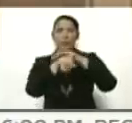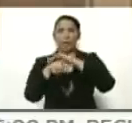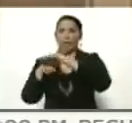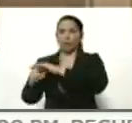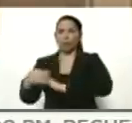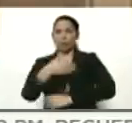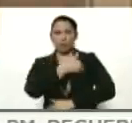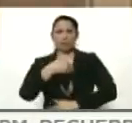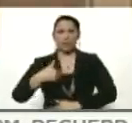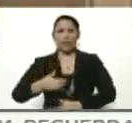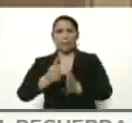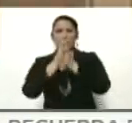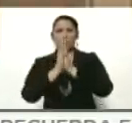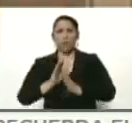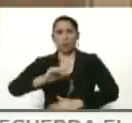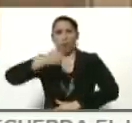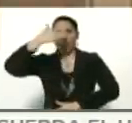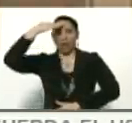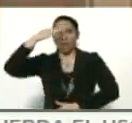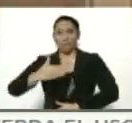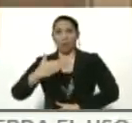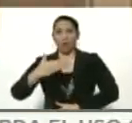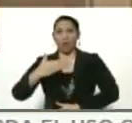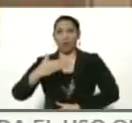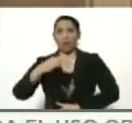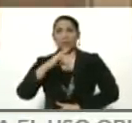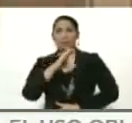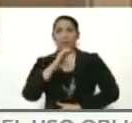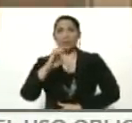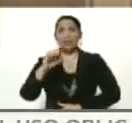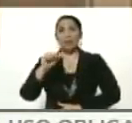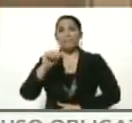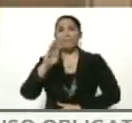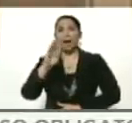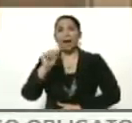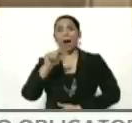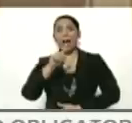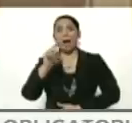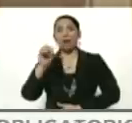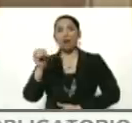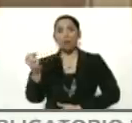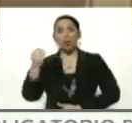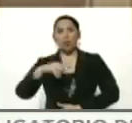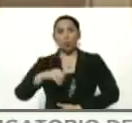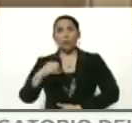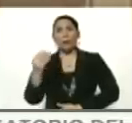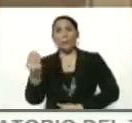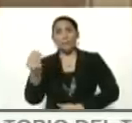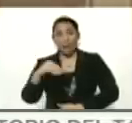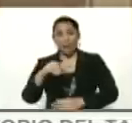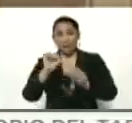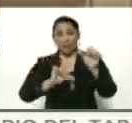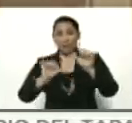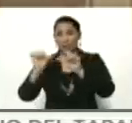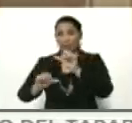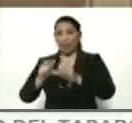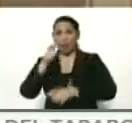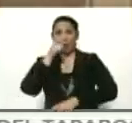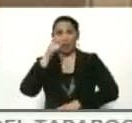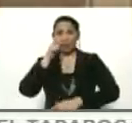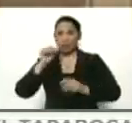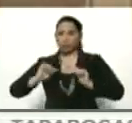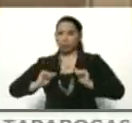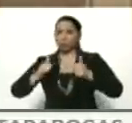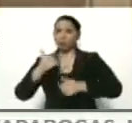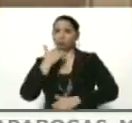que el almirante en jefe, bueno, diera algo más de detalle sobre esta operación que está en curso ya